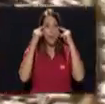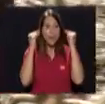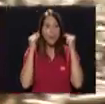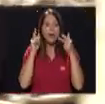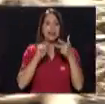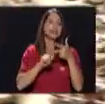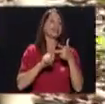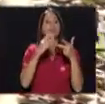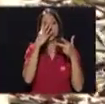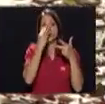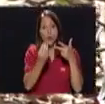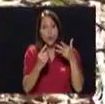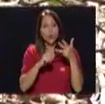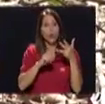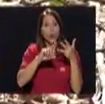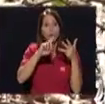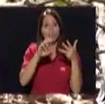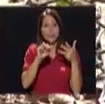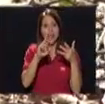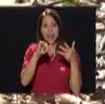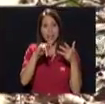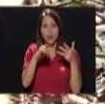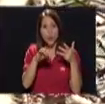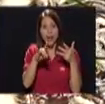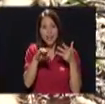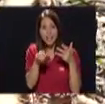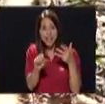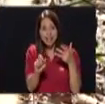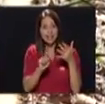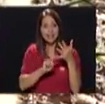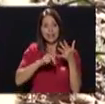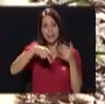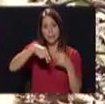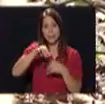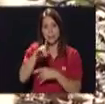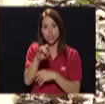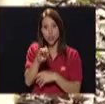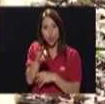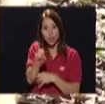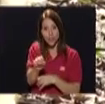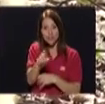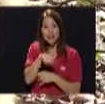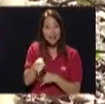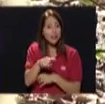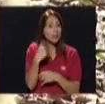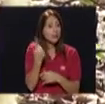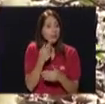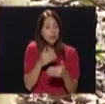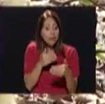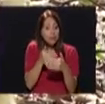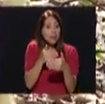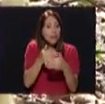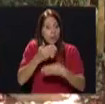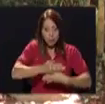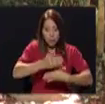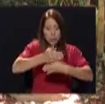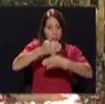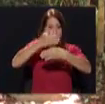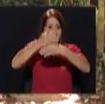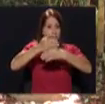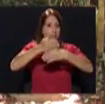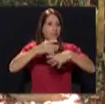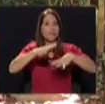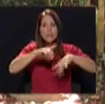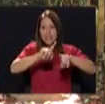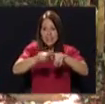los mapaches, las ardillas, zarigüeyas, zorros, todo este tipo de animales, ¿verdad? Que circundan